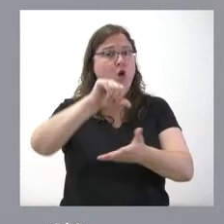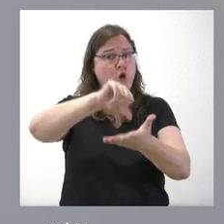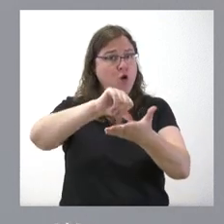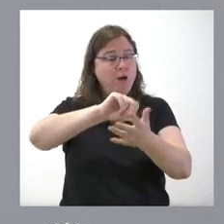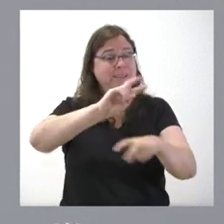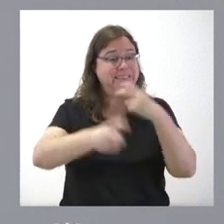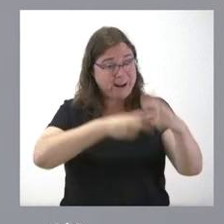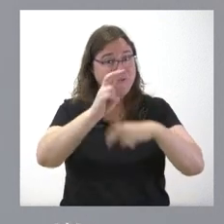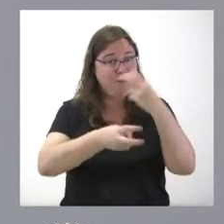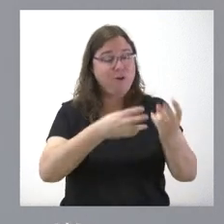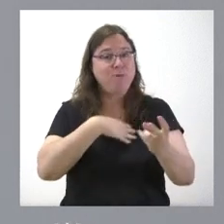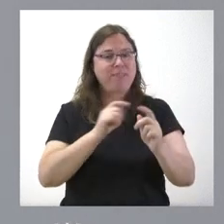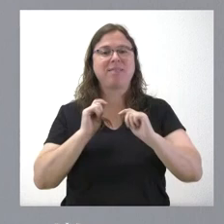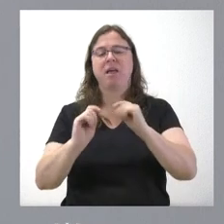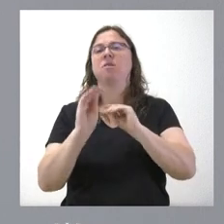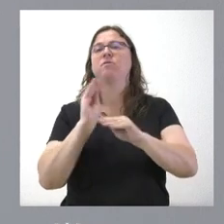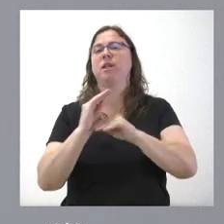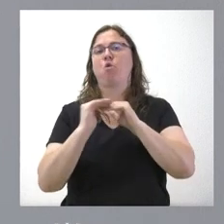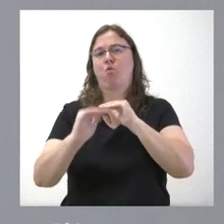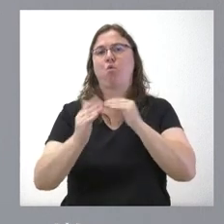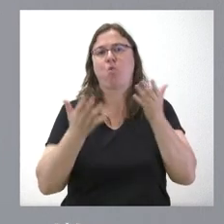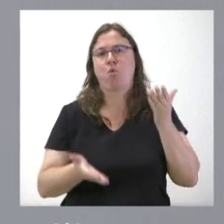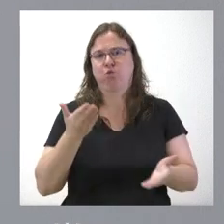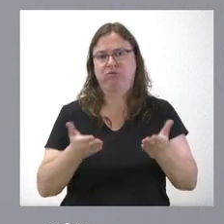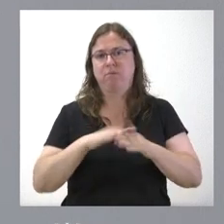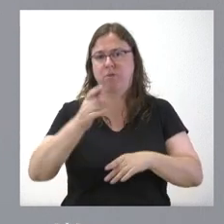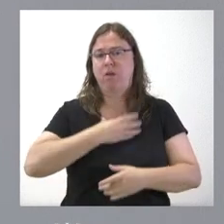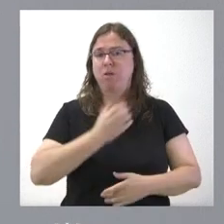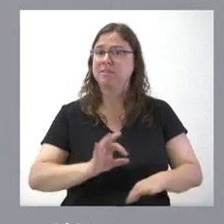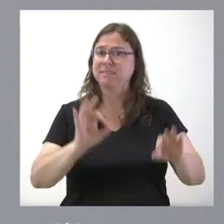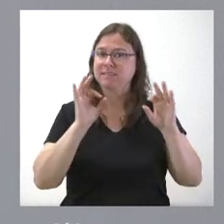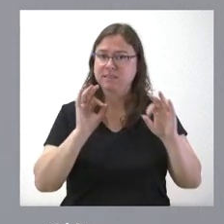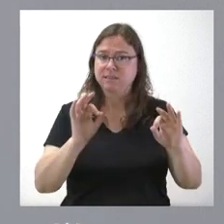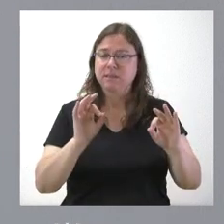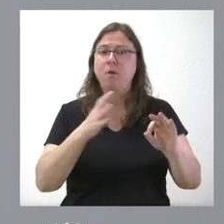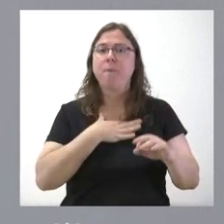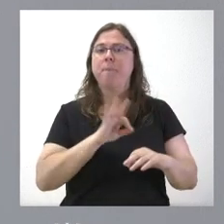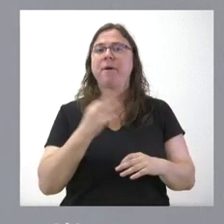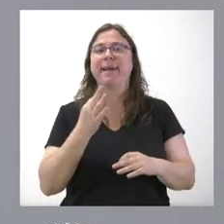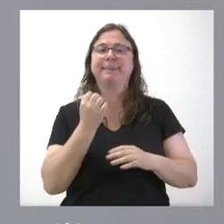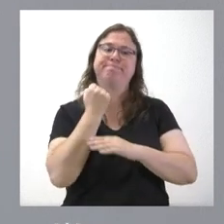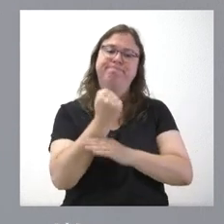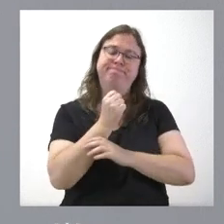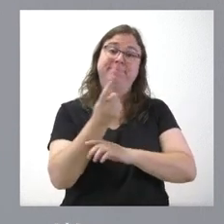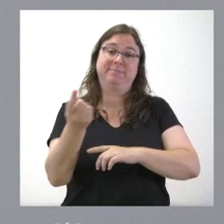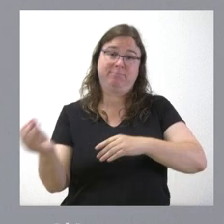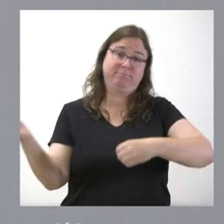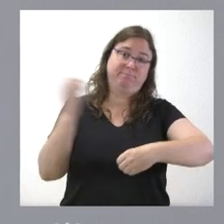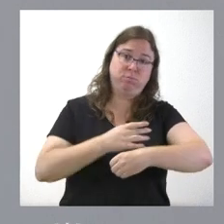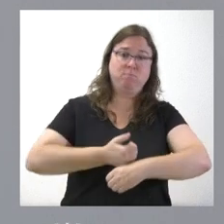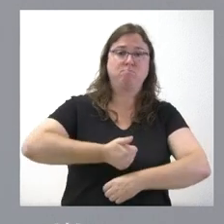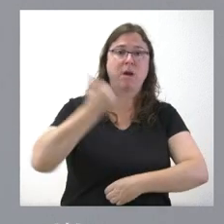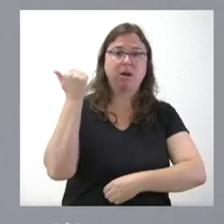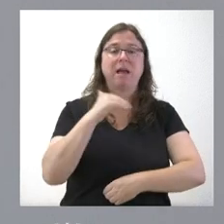necesarias para que garantice una financiación justa para estos ayuntamientos y muy específicamente que pueda reforzar los ingresos que pueden disponer de